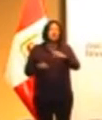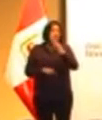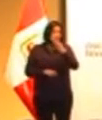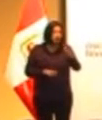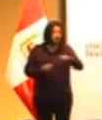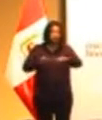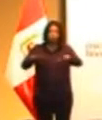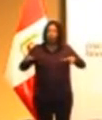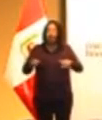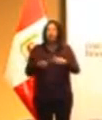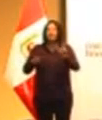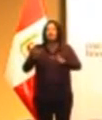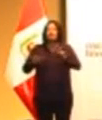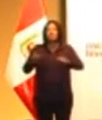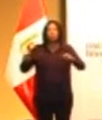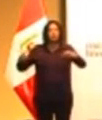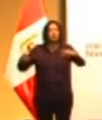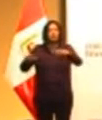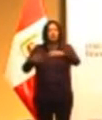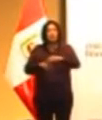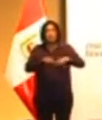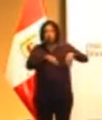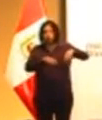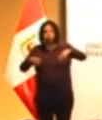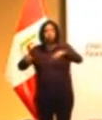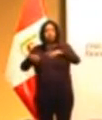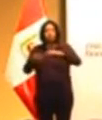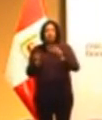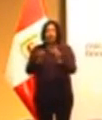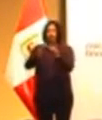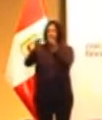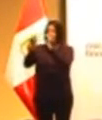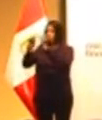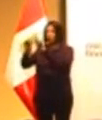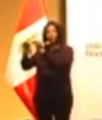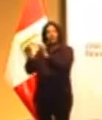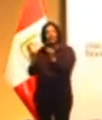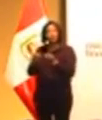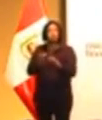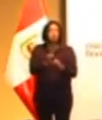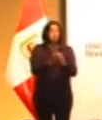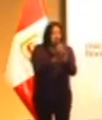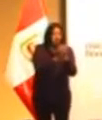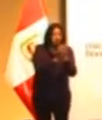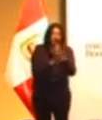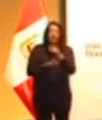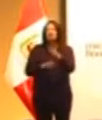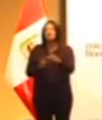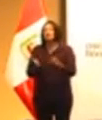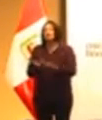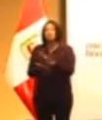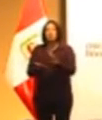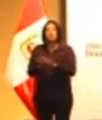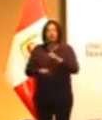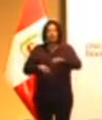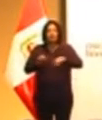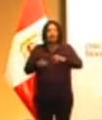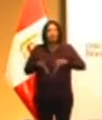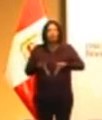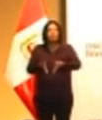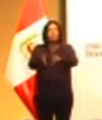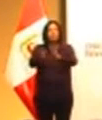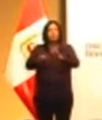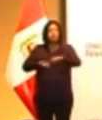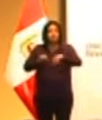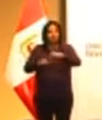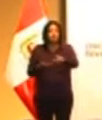esto zona de encuentro. Bulevar además que está adornado con plantas, hay una nueva ciclovía para